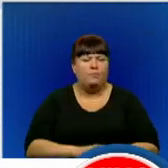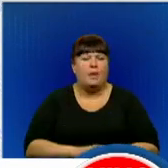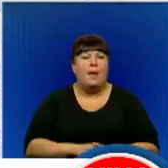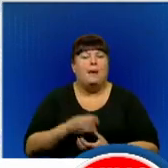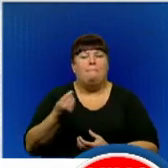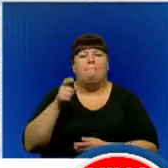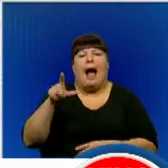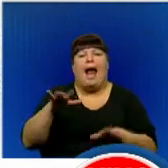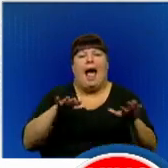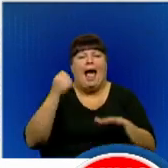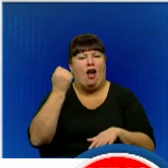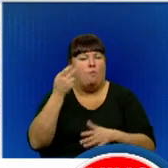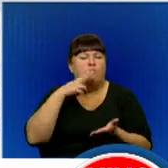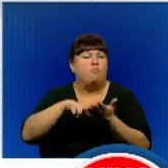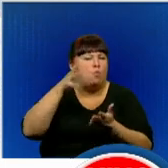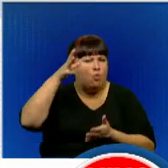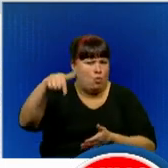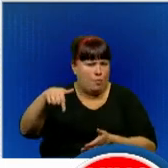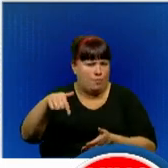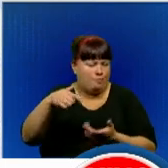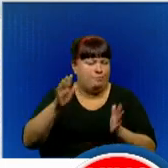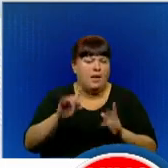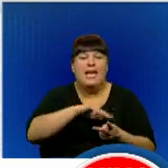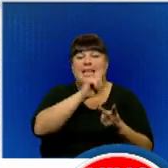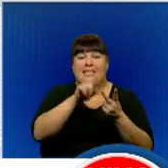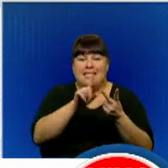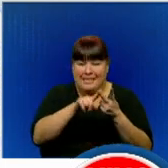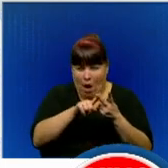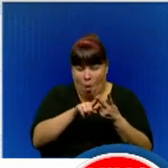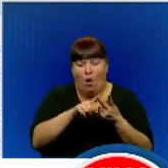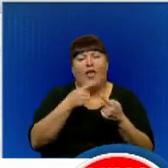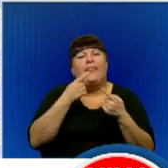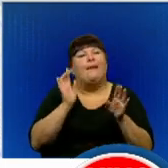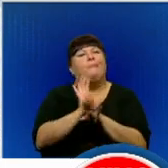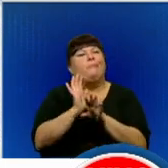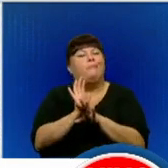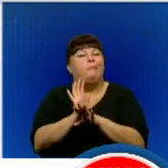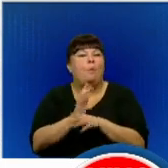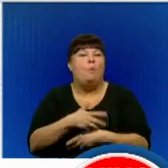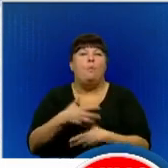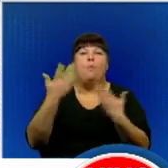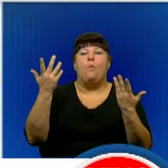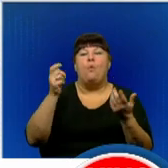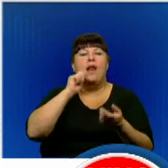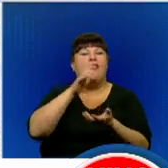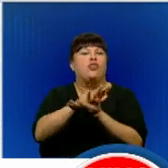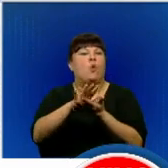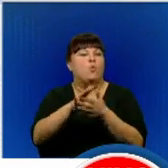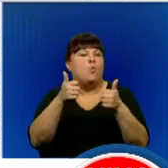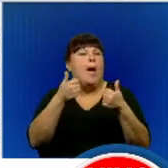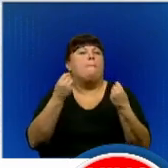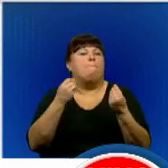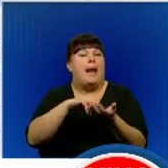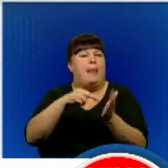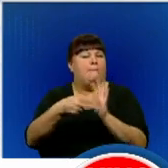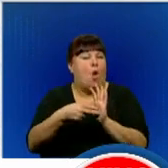para la actividad económica en todos los sentidos el segundo punto se quiere presentar como un gran la gran solución para el